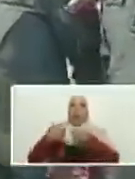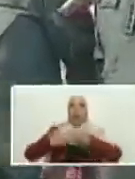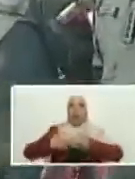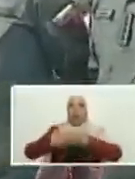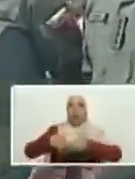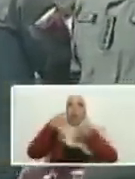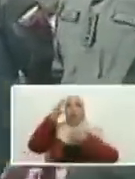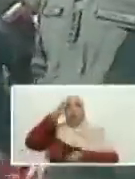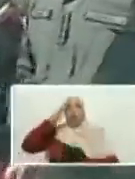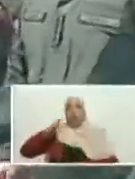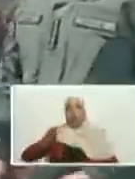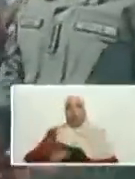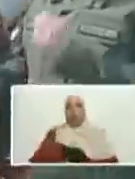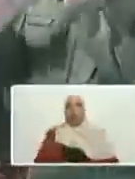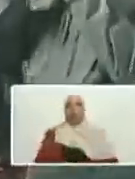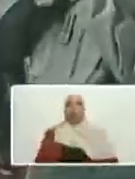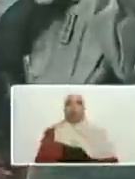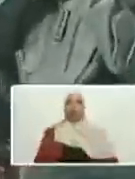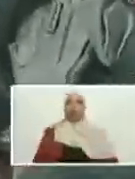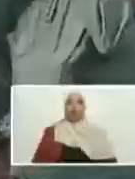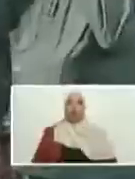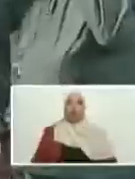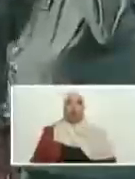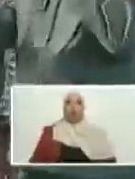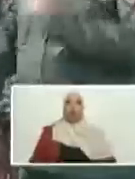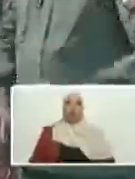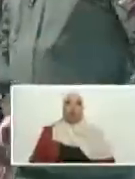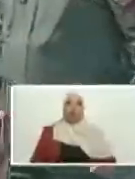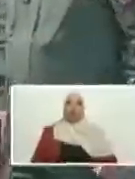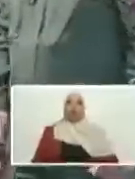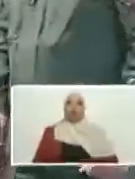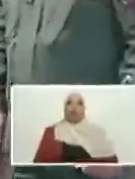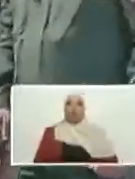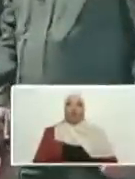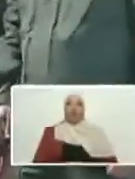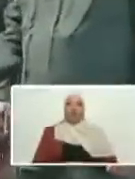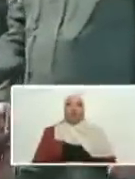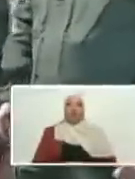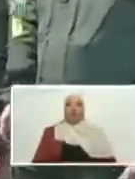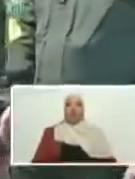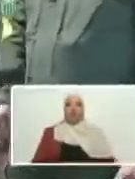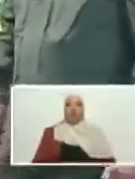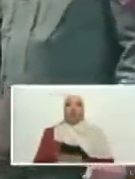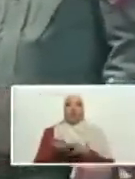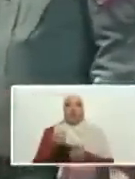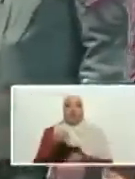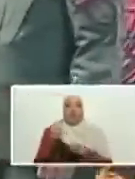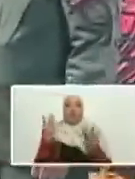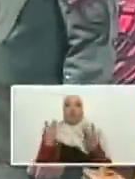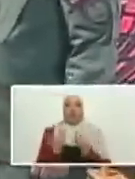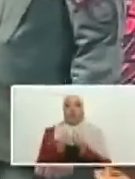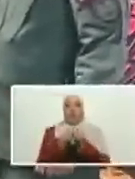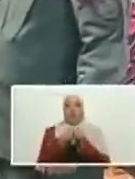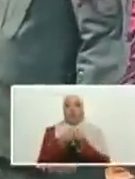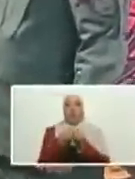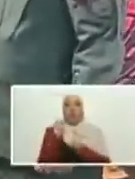Armada, para, bueno, pasar si algo se ha